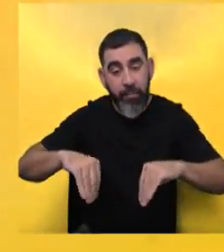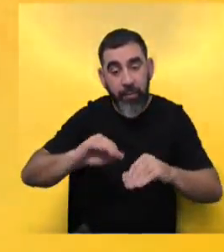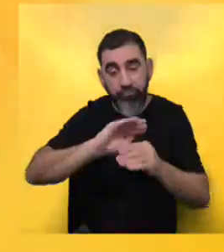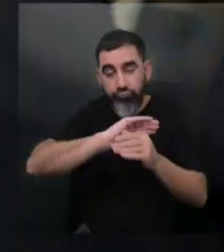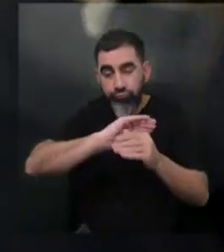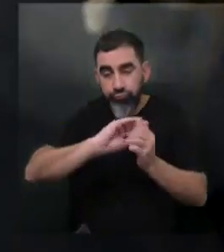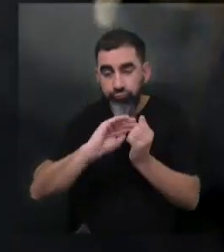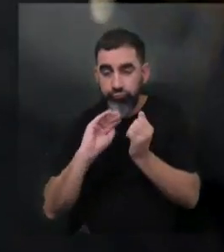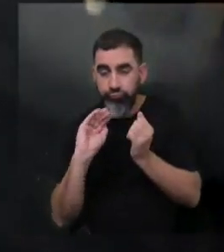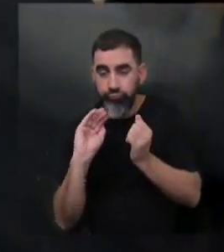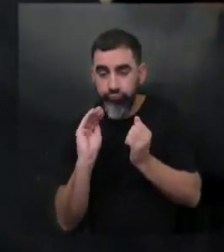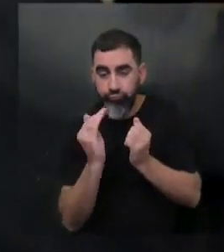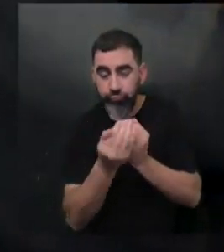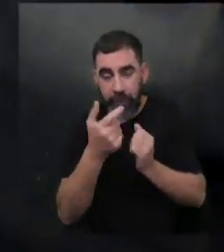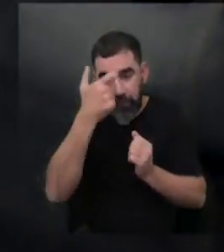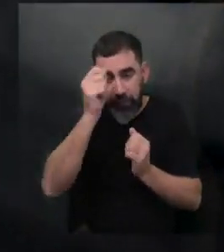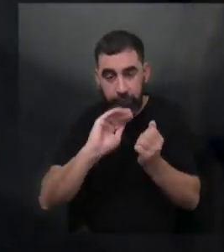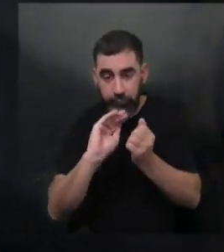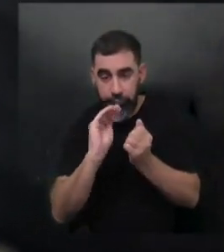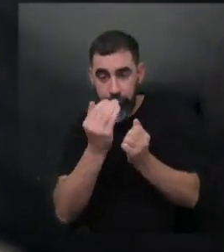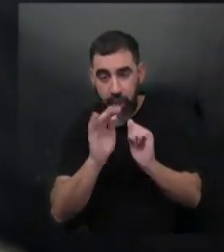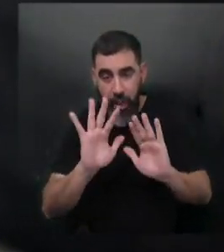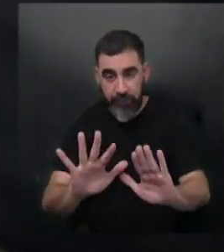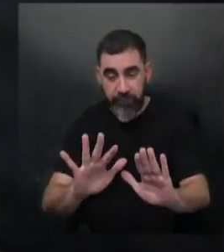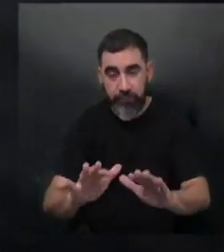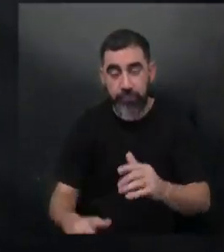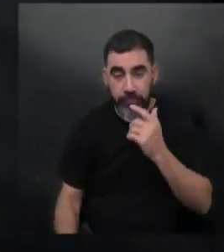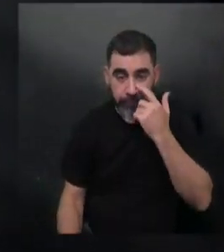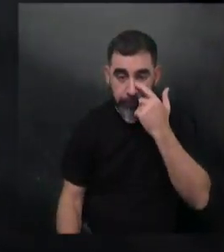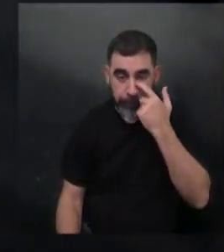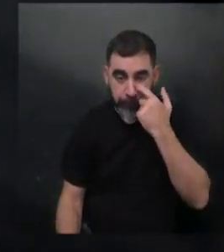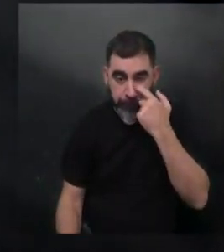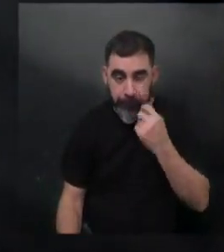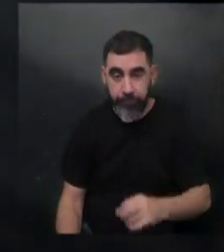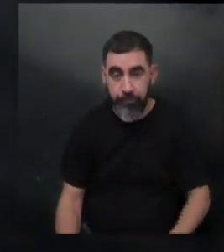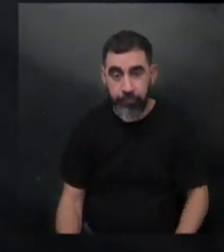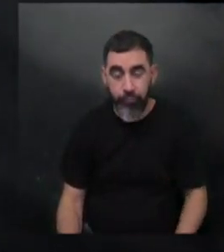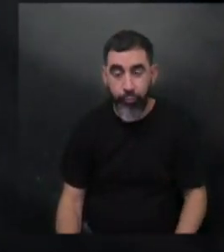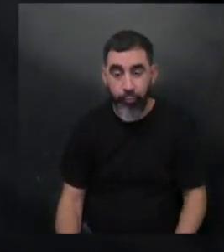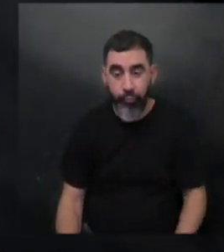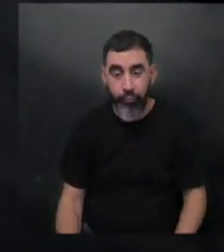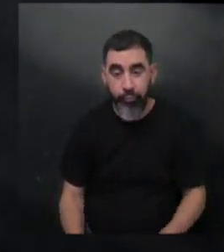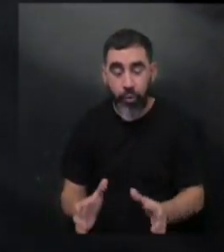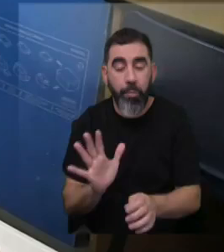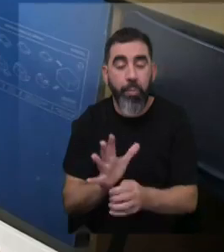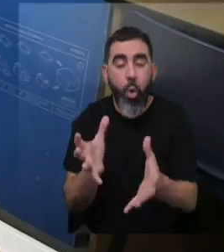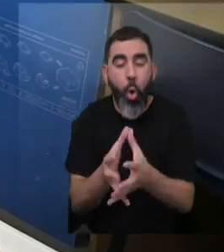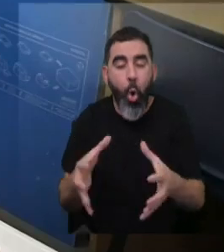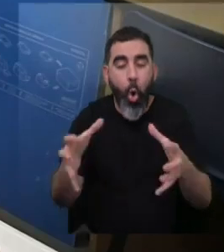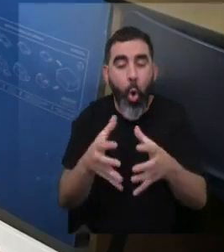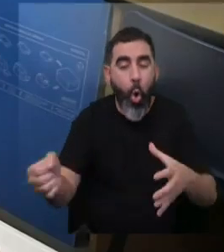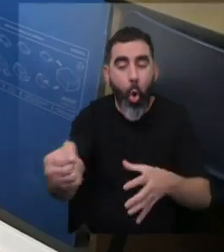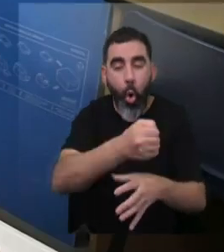la técnica de manufactura con la cual se hace este tipo de vasija de cerámica, era como una olla de cerámica,